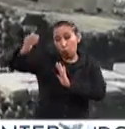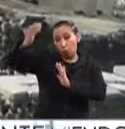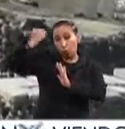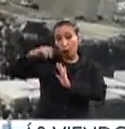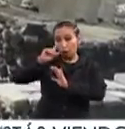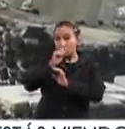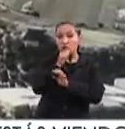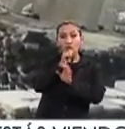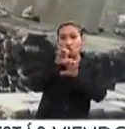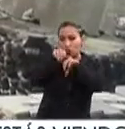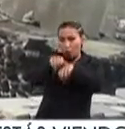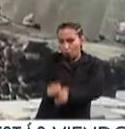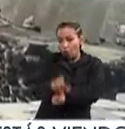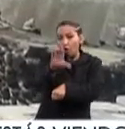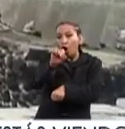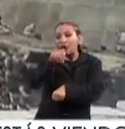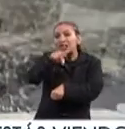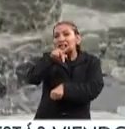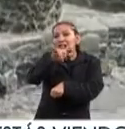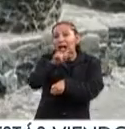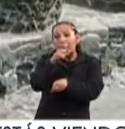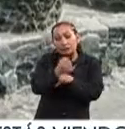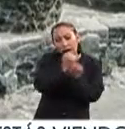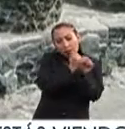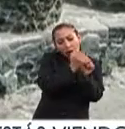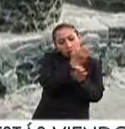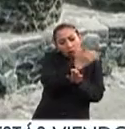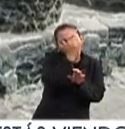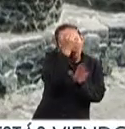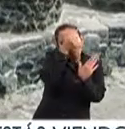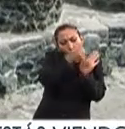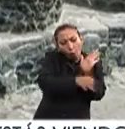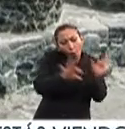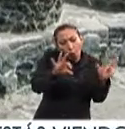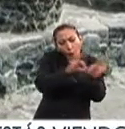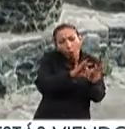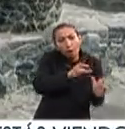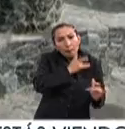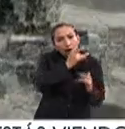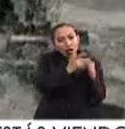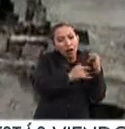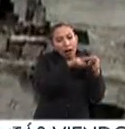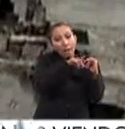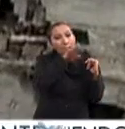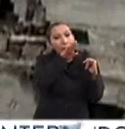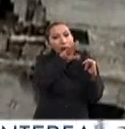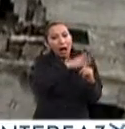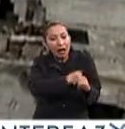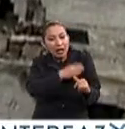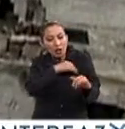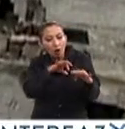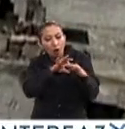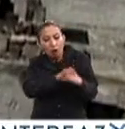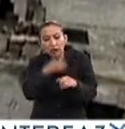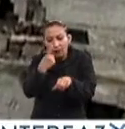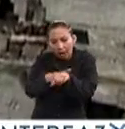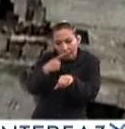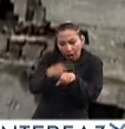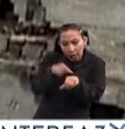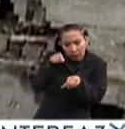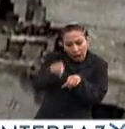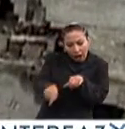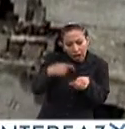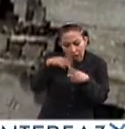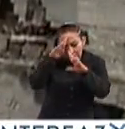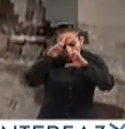a la conquista. Estas investigaciones han permitido conocer vínculos emocionales entre madres e hijos, enfermedades